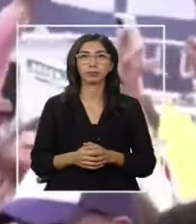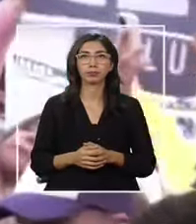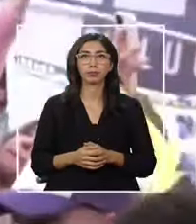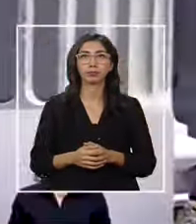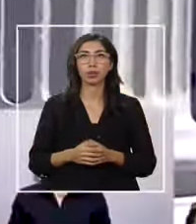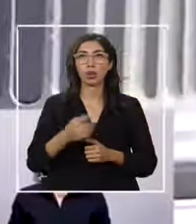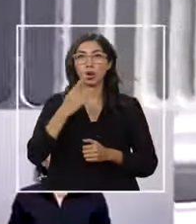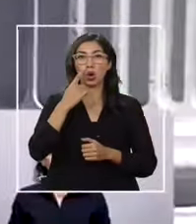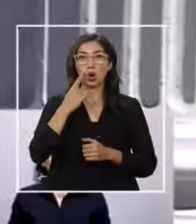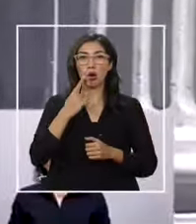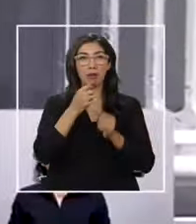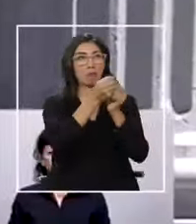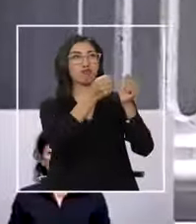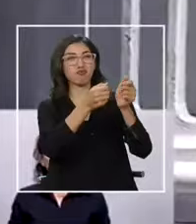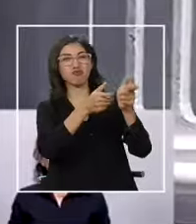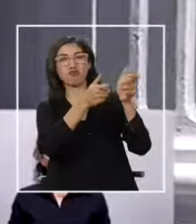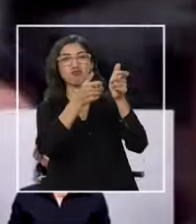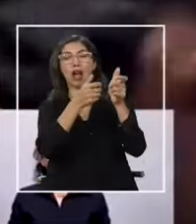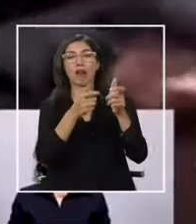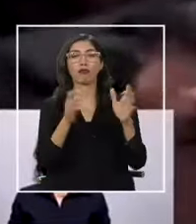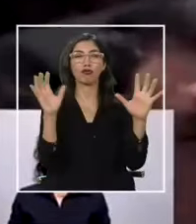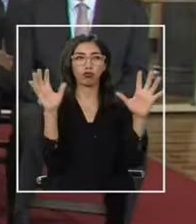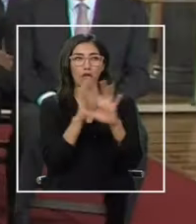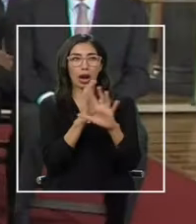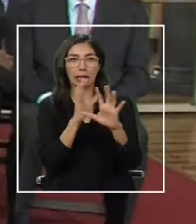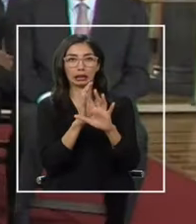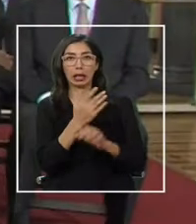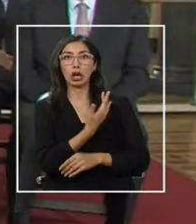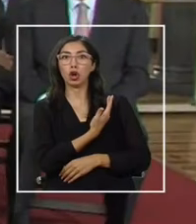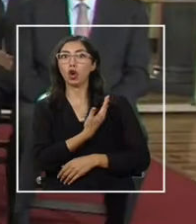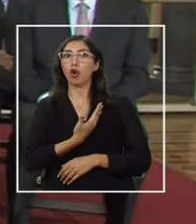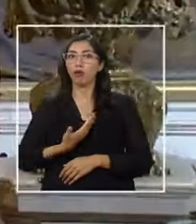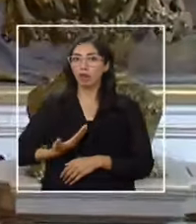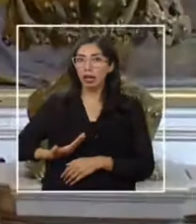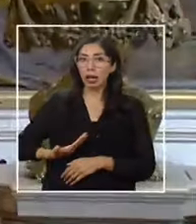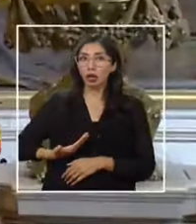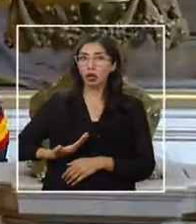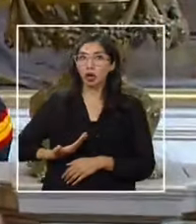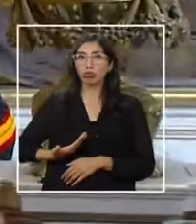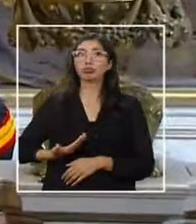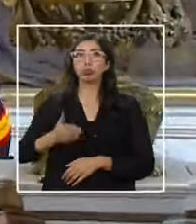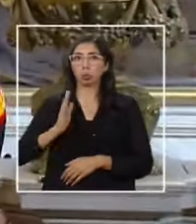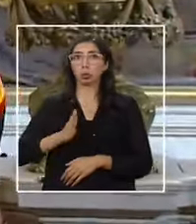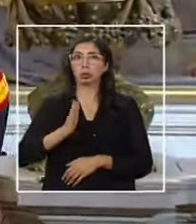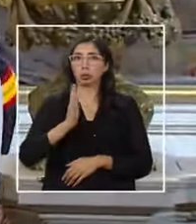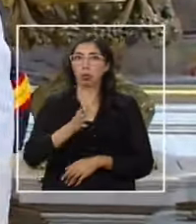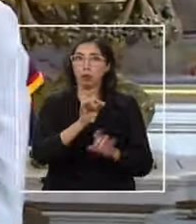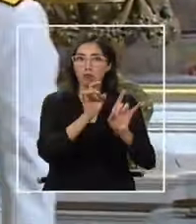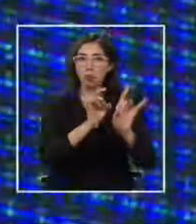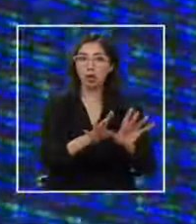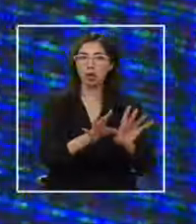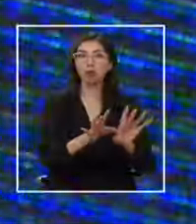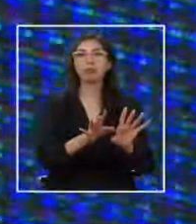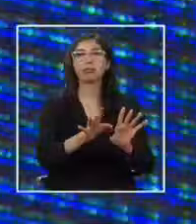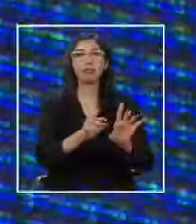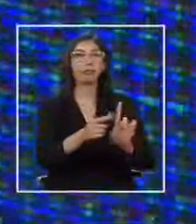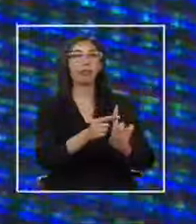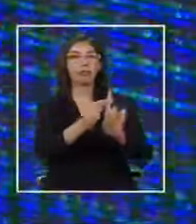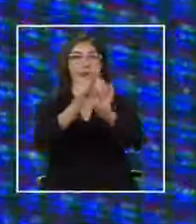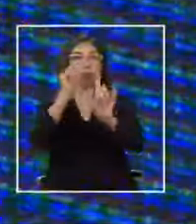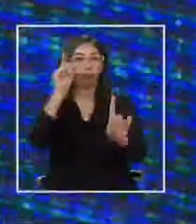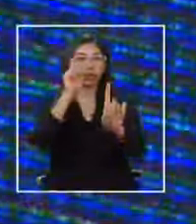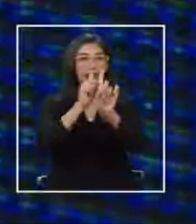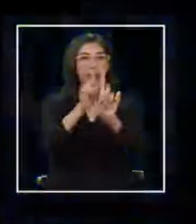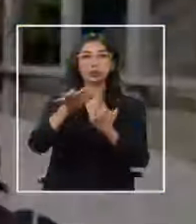Sierra de Javier Milei suena fuerte y a su gobierno no le tiembla el pulso para que siga encendida. Ahora su principal blanco es